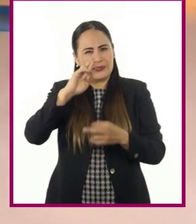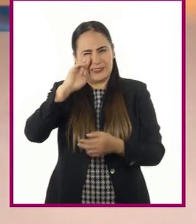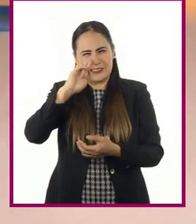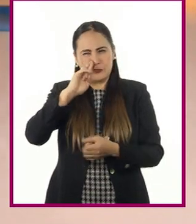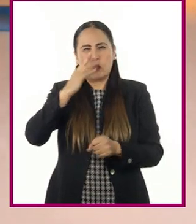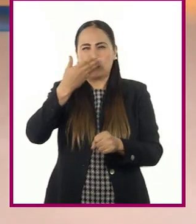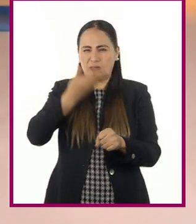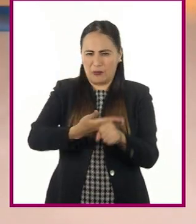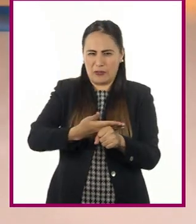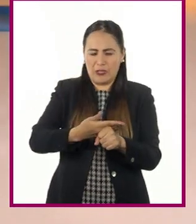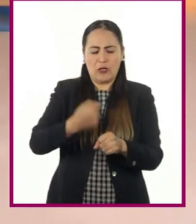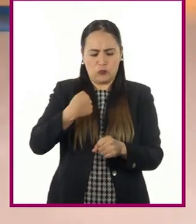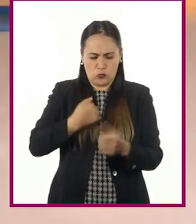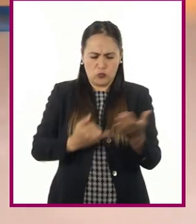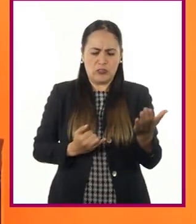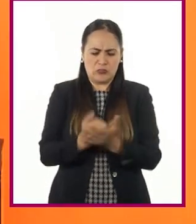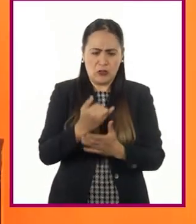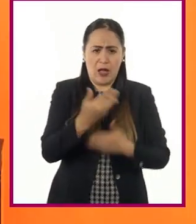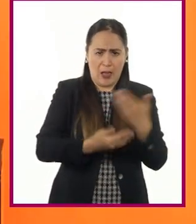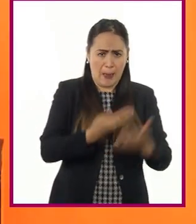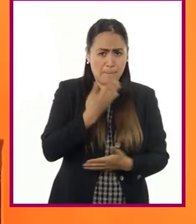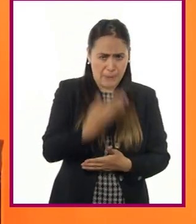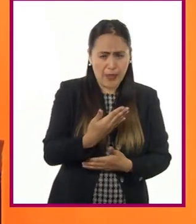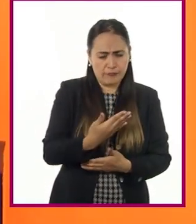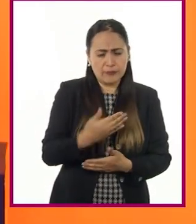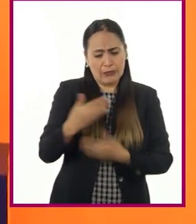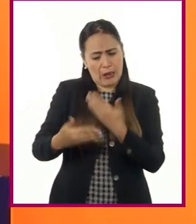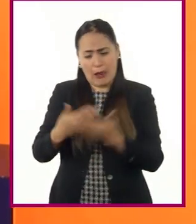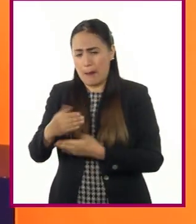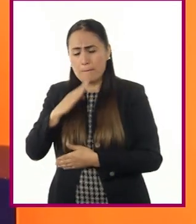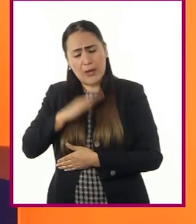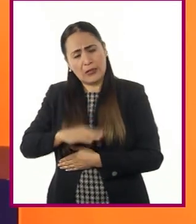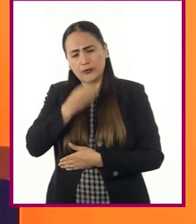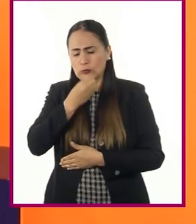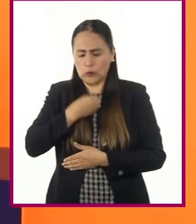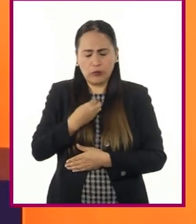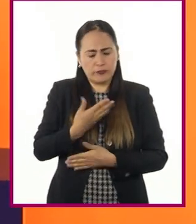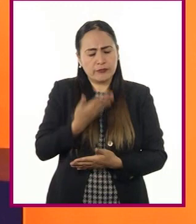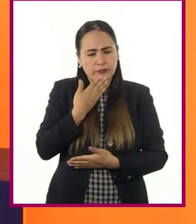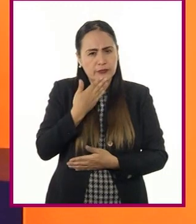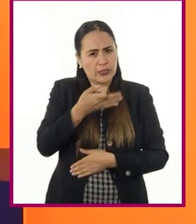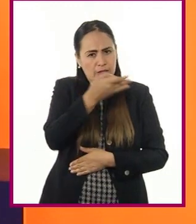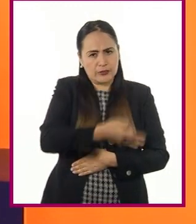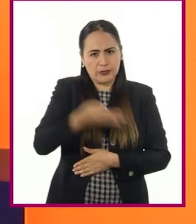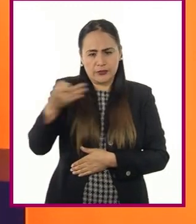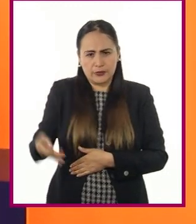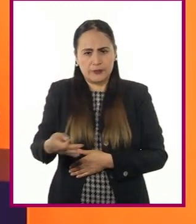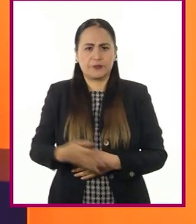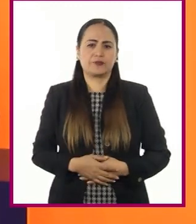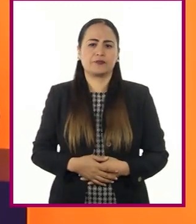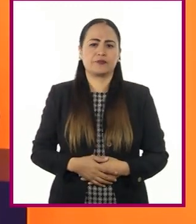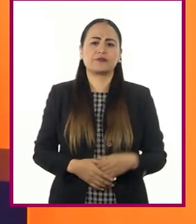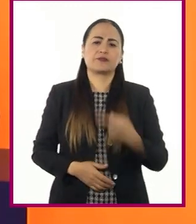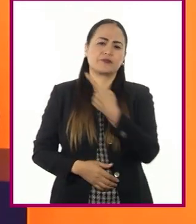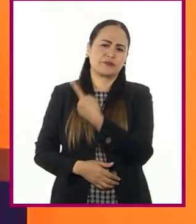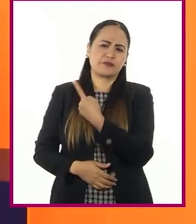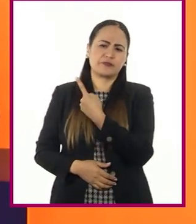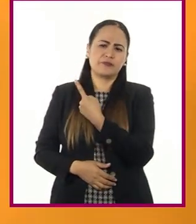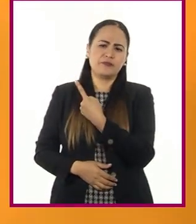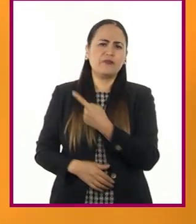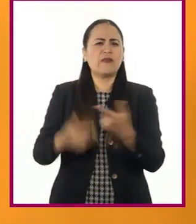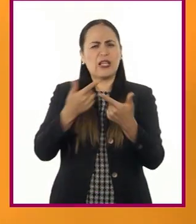de nuestras decisiones. ¿Qué relación existe entre la libertad y la dignidad humana,